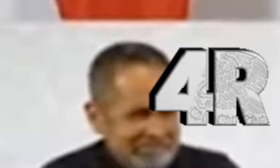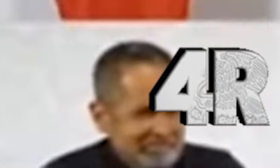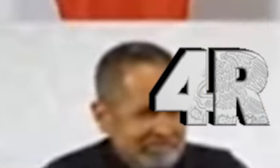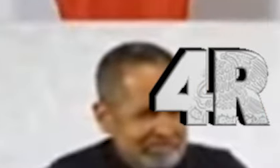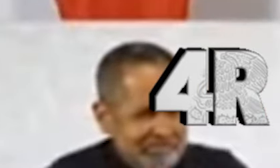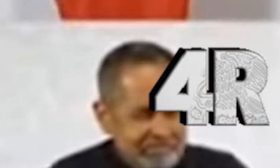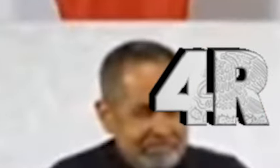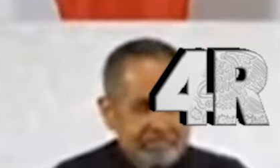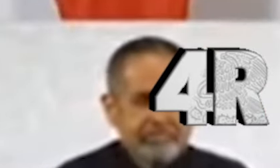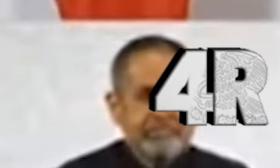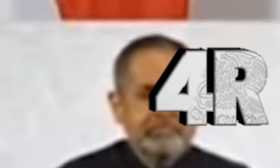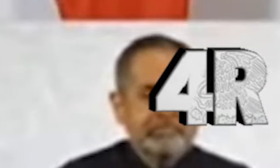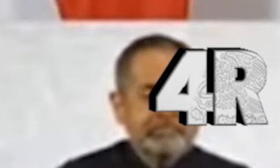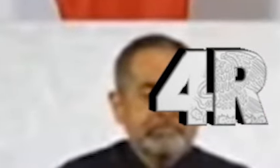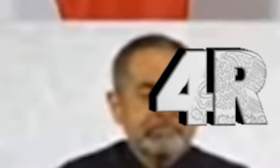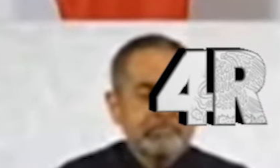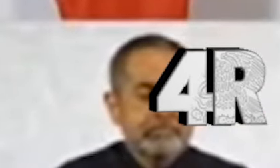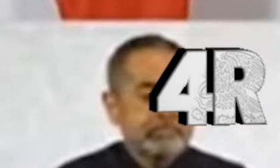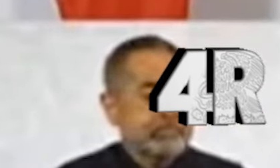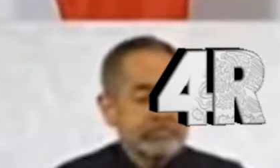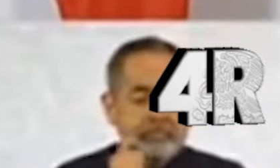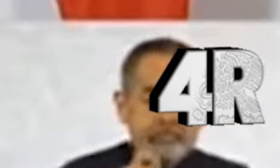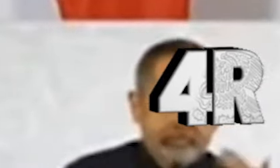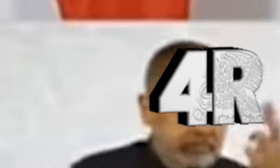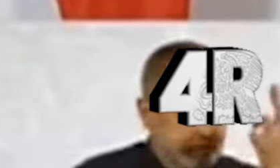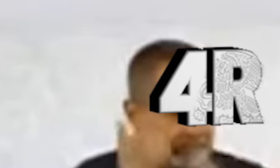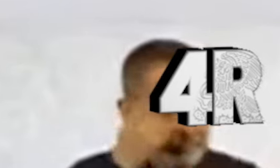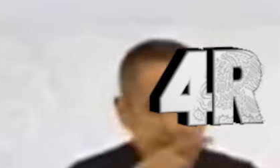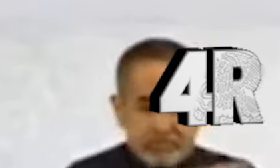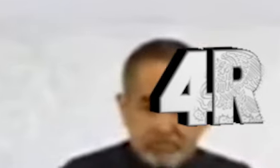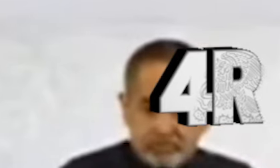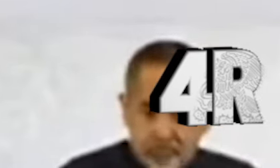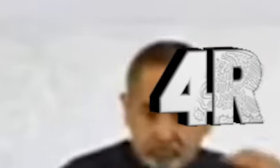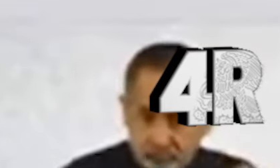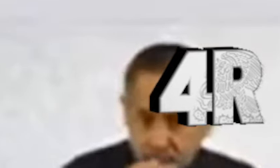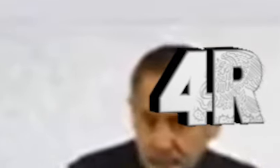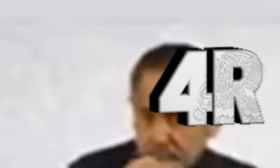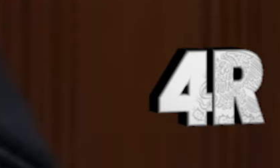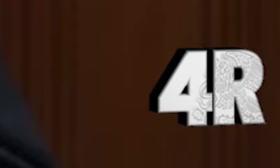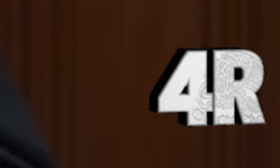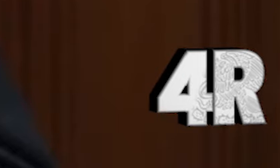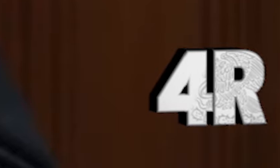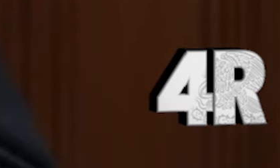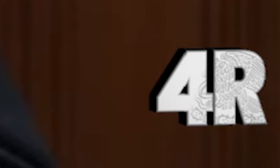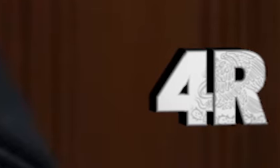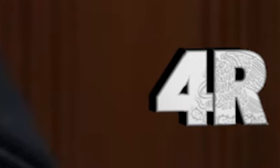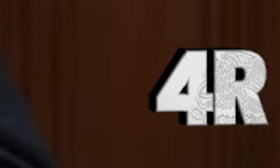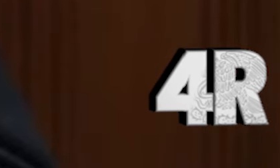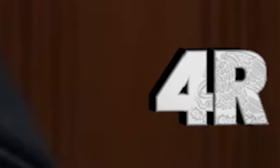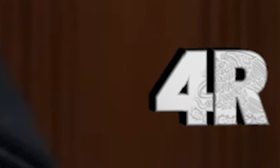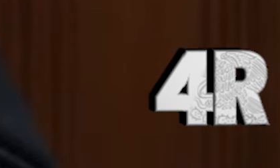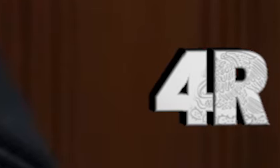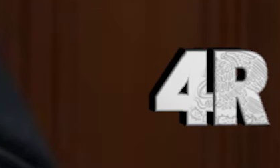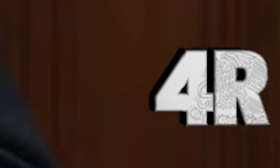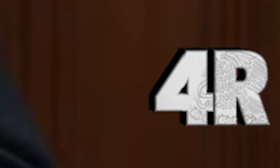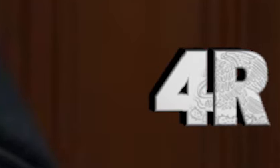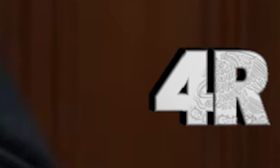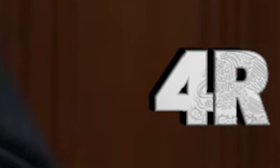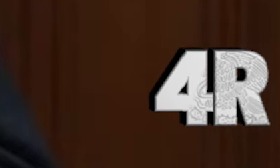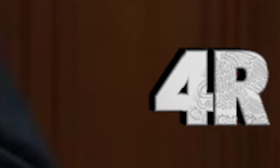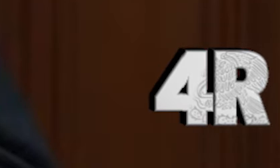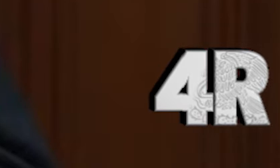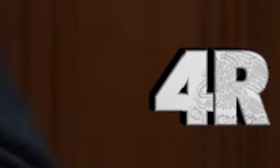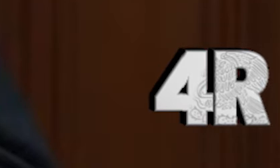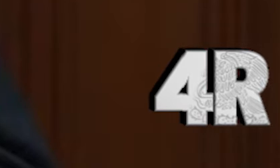pues Esas son las estrategias sucias de la oposición pero finalmente vamos a ver Esta última advertencia que le hace Fernández Noroña a